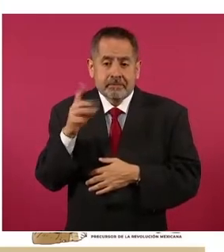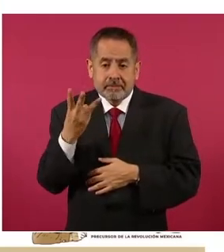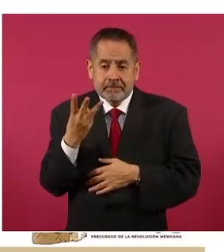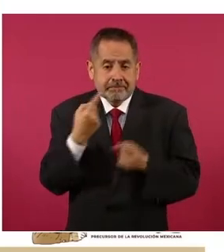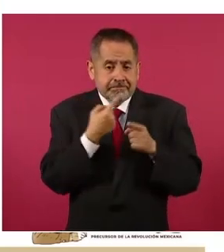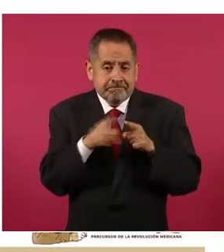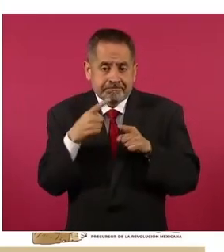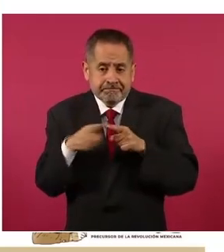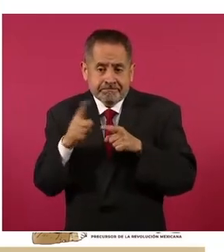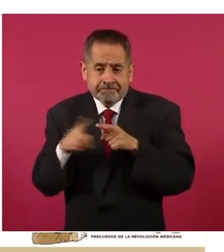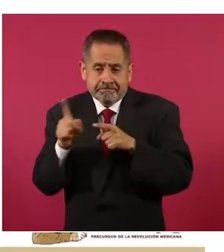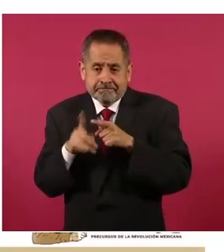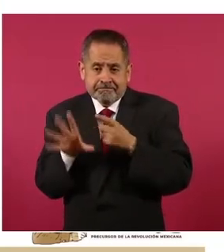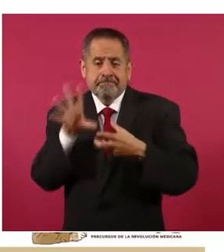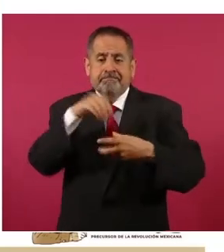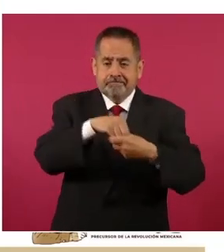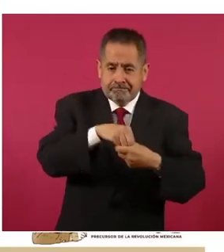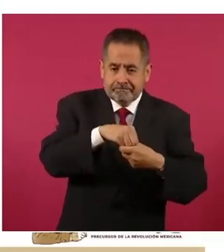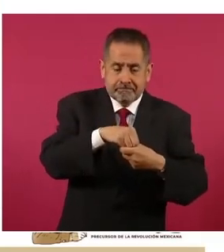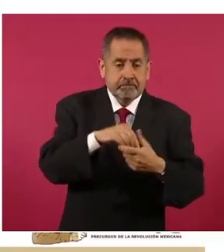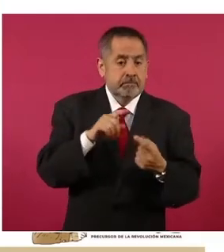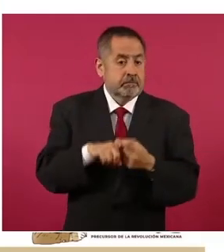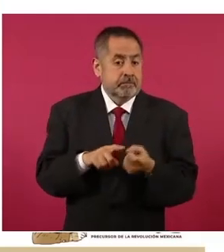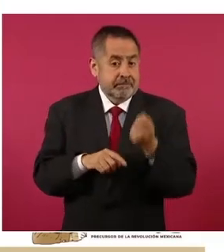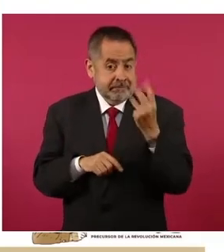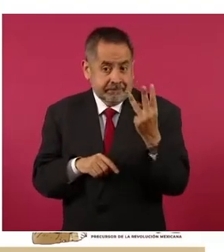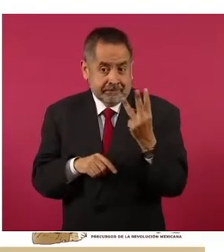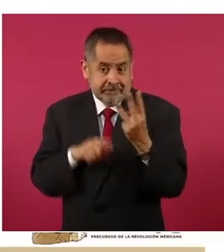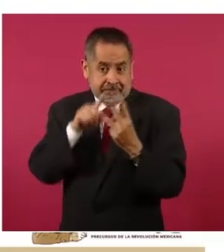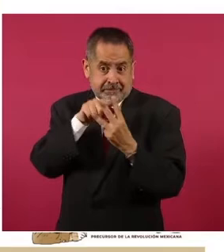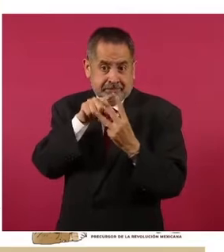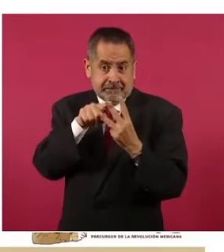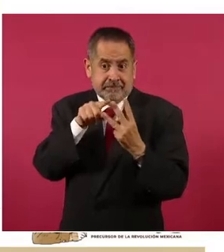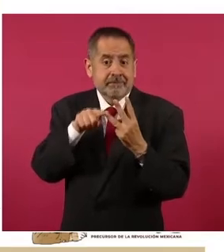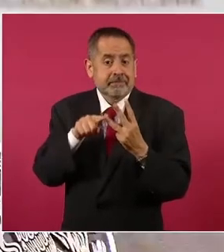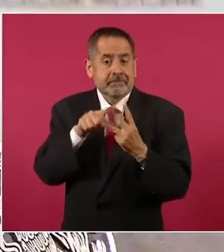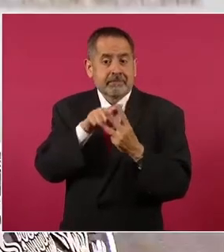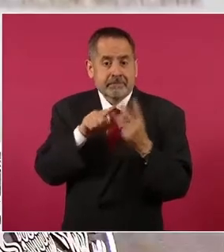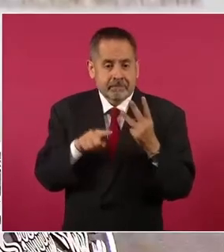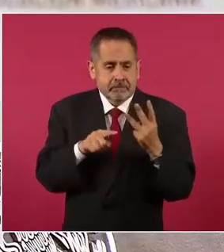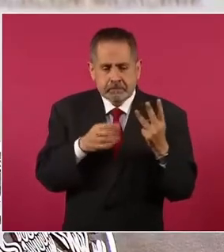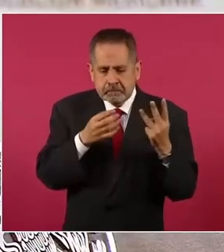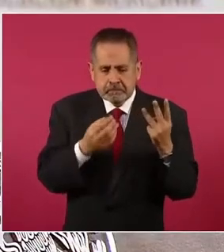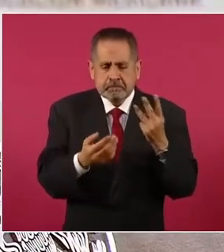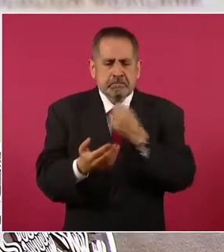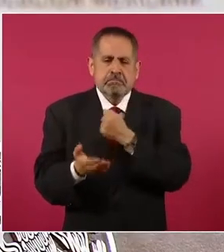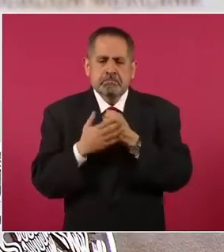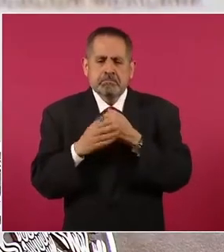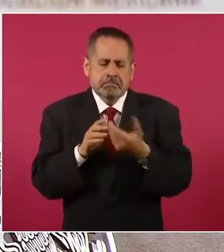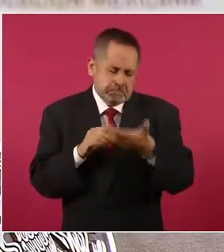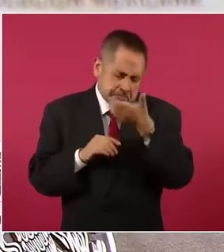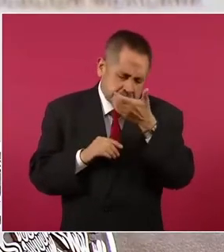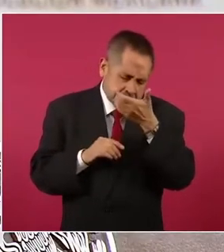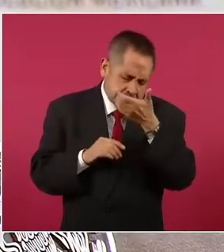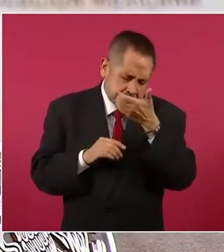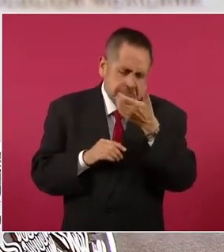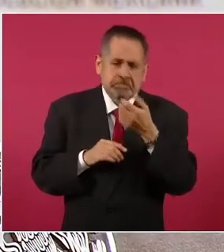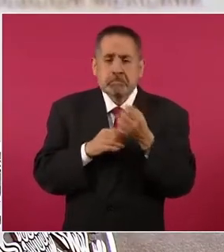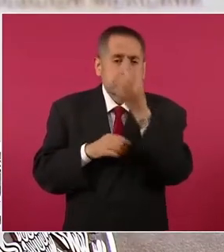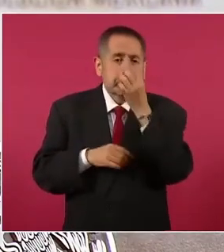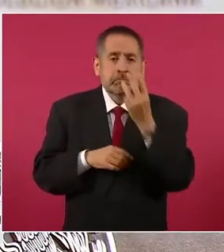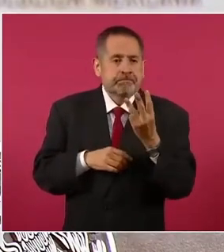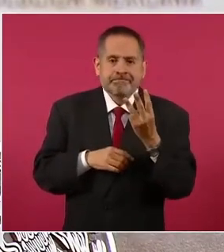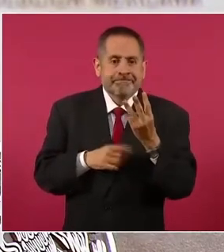las cuales tan solo 3 son descritas o reportadas en el etiquetado de origen de los vapeadores